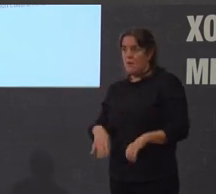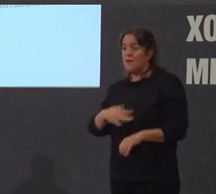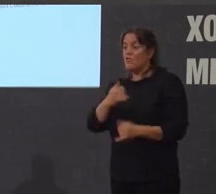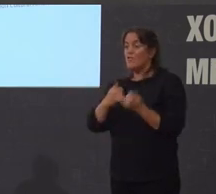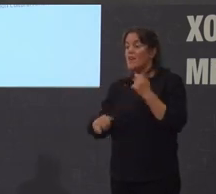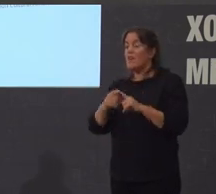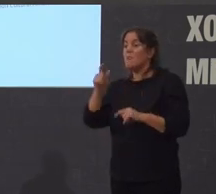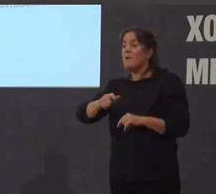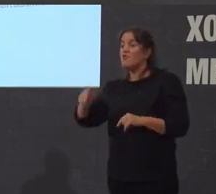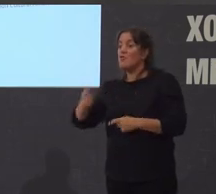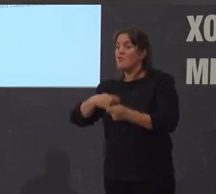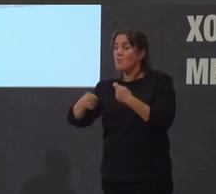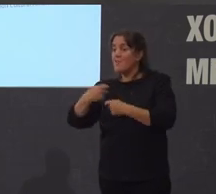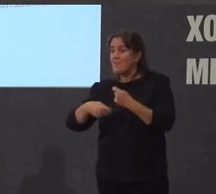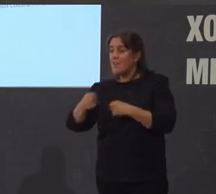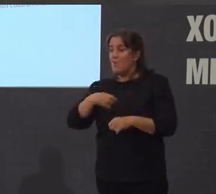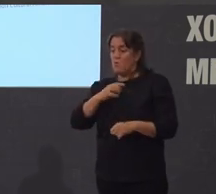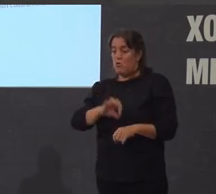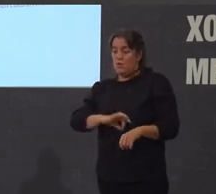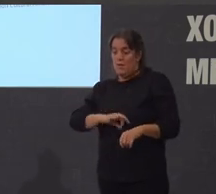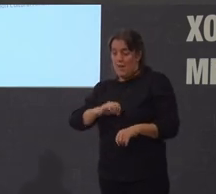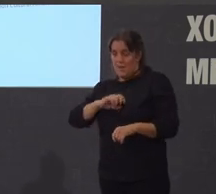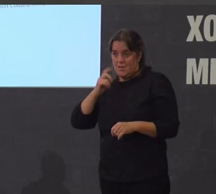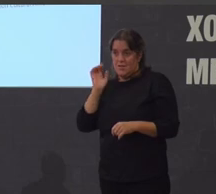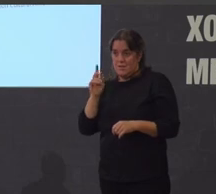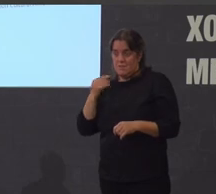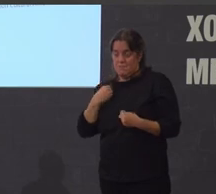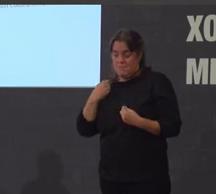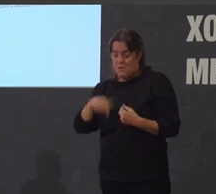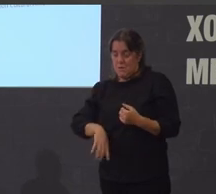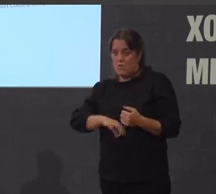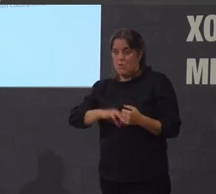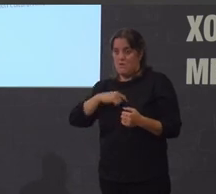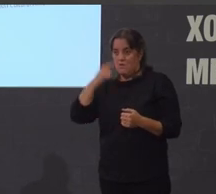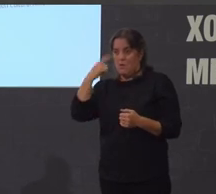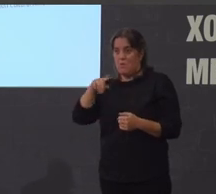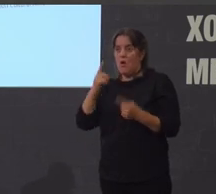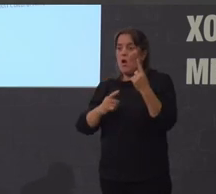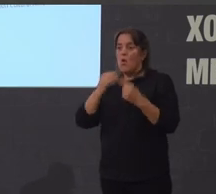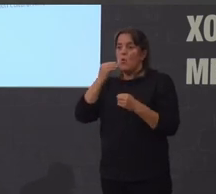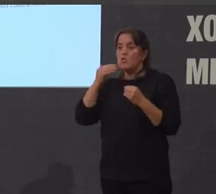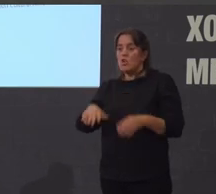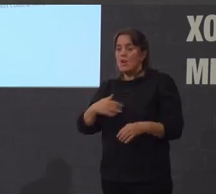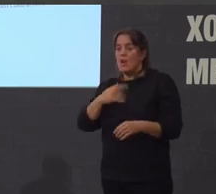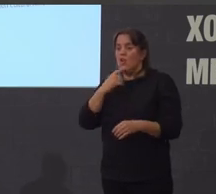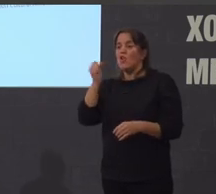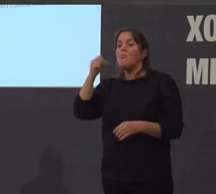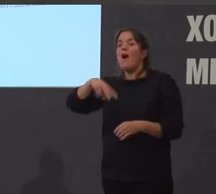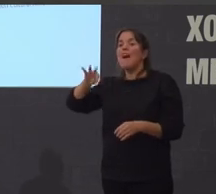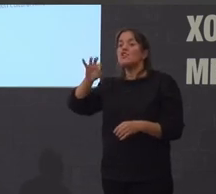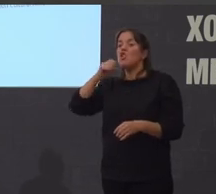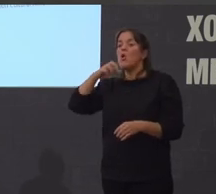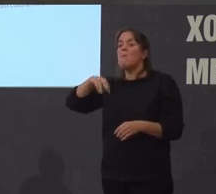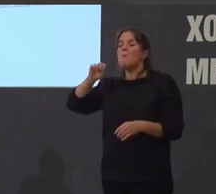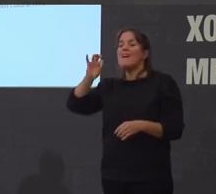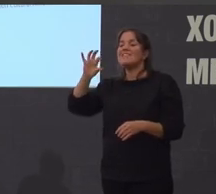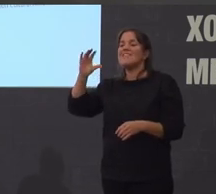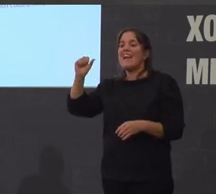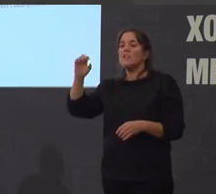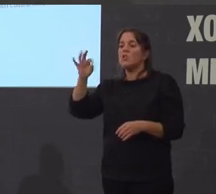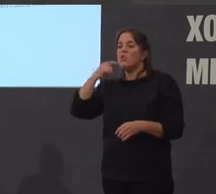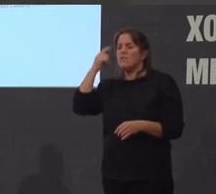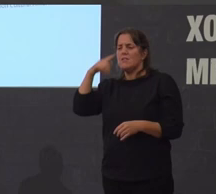subasteros algún de los contenedores es como sabemos hay algún historiador presente aquí como antón mascató que